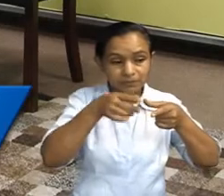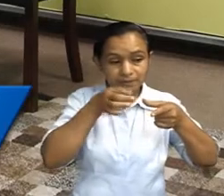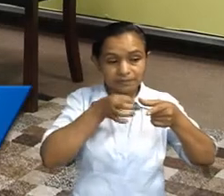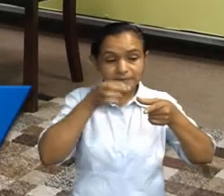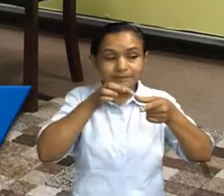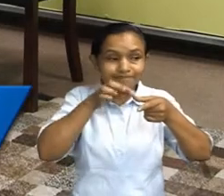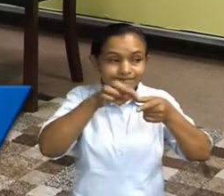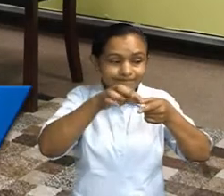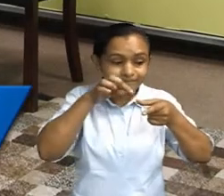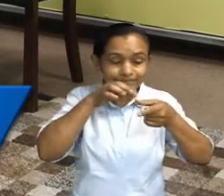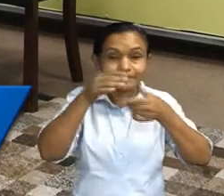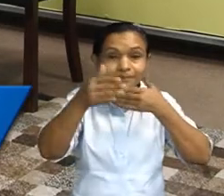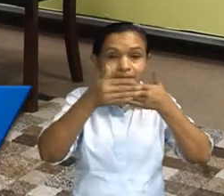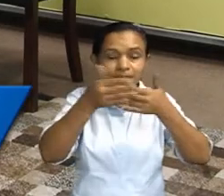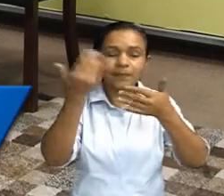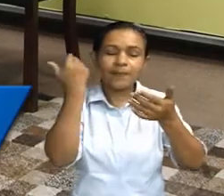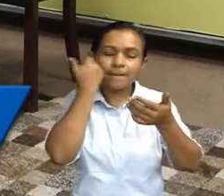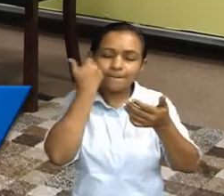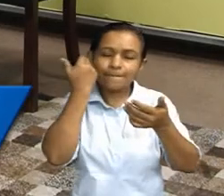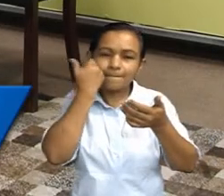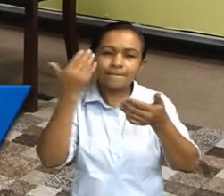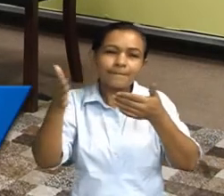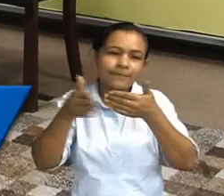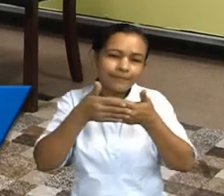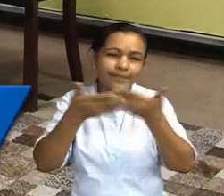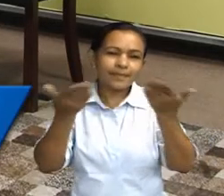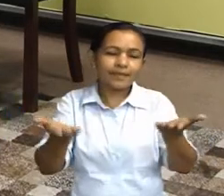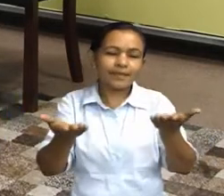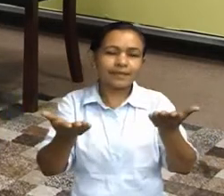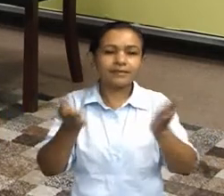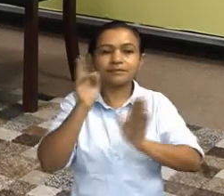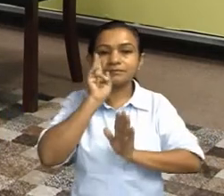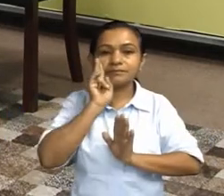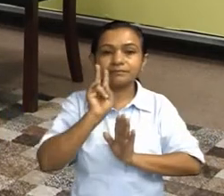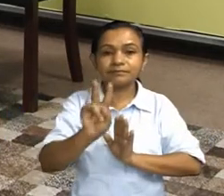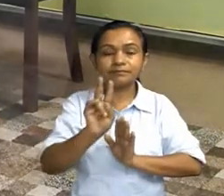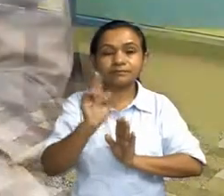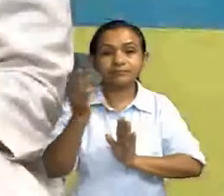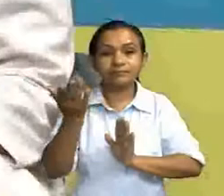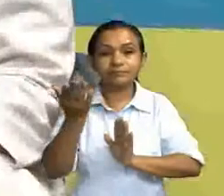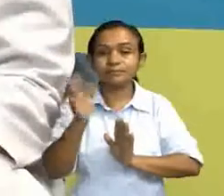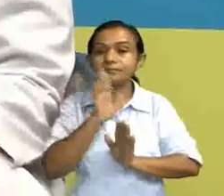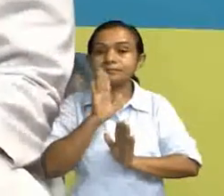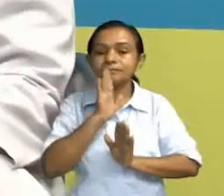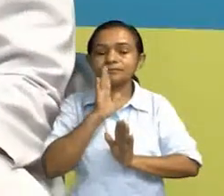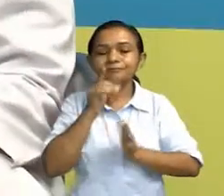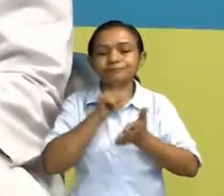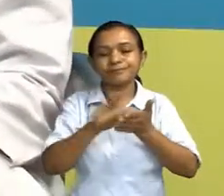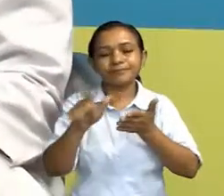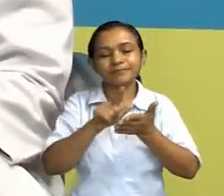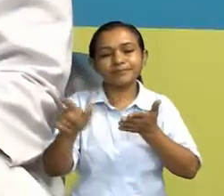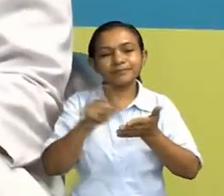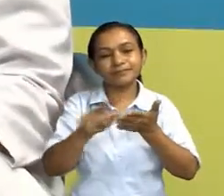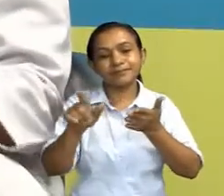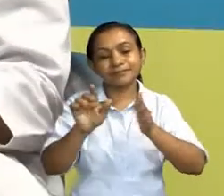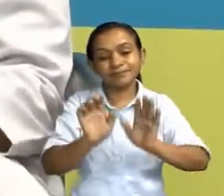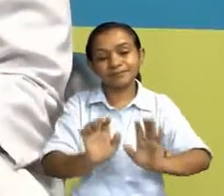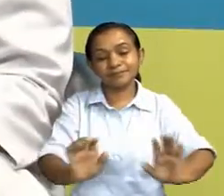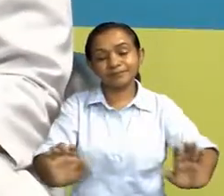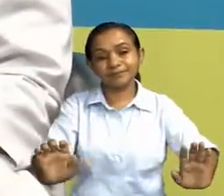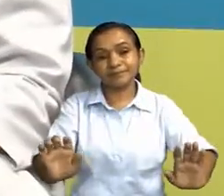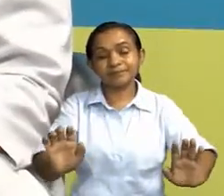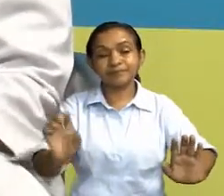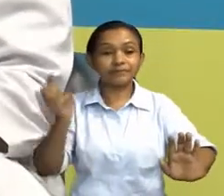se predispongan las infecciones. Y eso tiene mucho que ver en relación con los hábitos higiénicos que tienen la niña y que tiene que